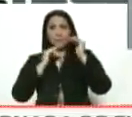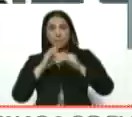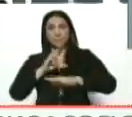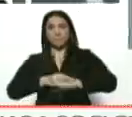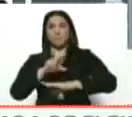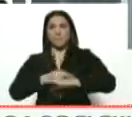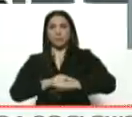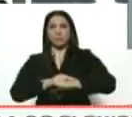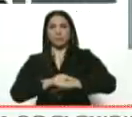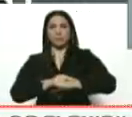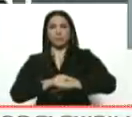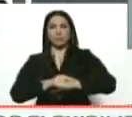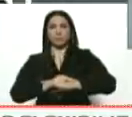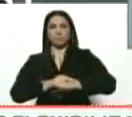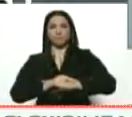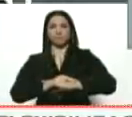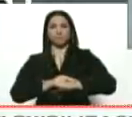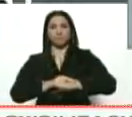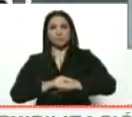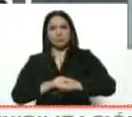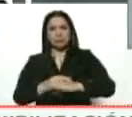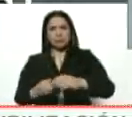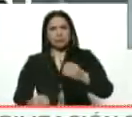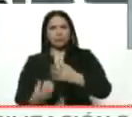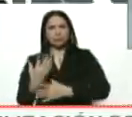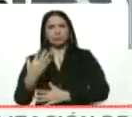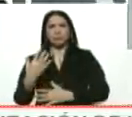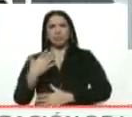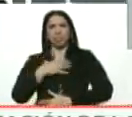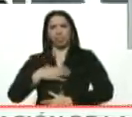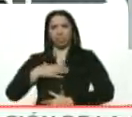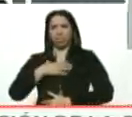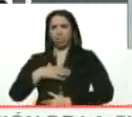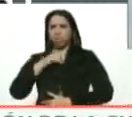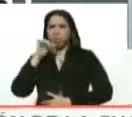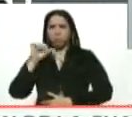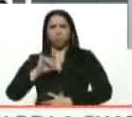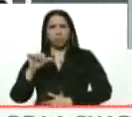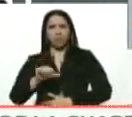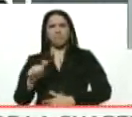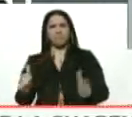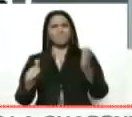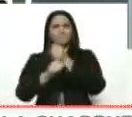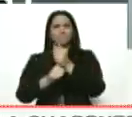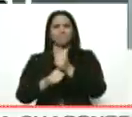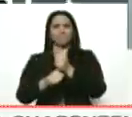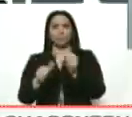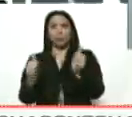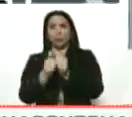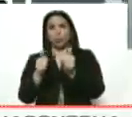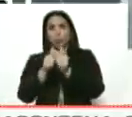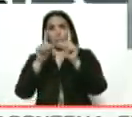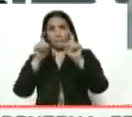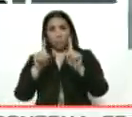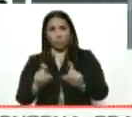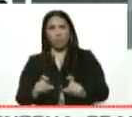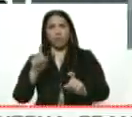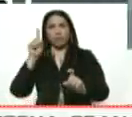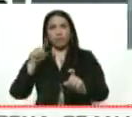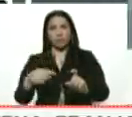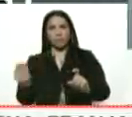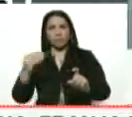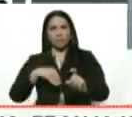médica. Emergieron síntomas, esos síntomas nos llevaron a detectar con la prueba PCR y además